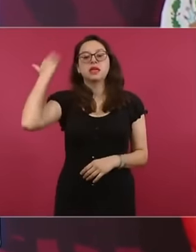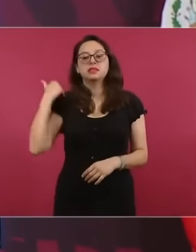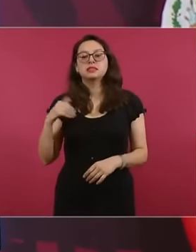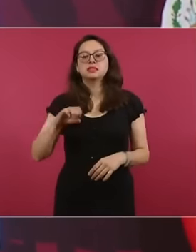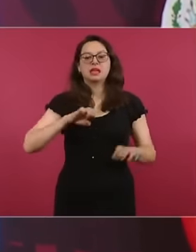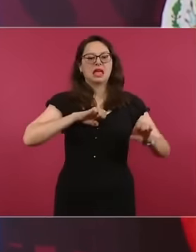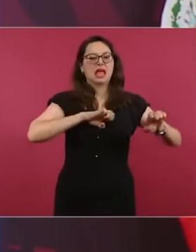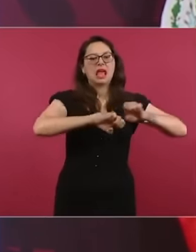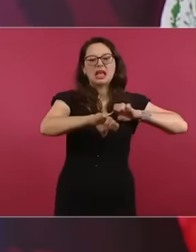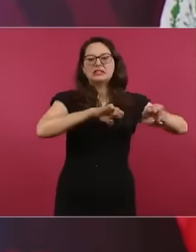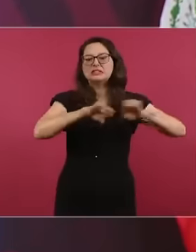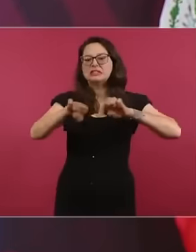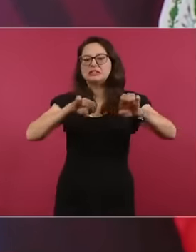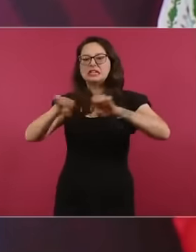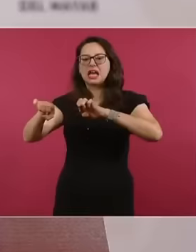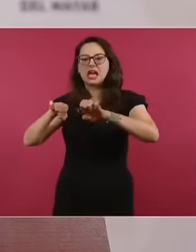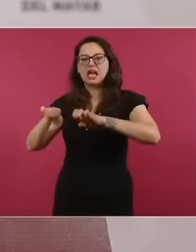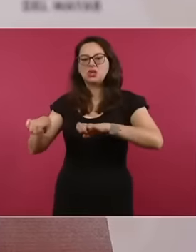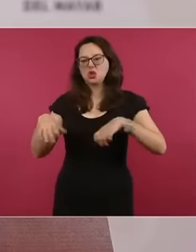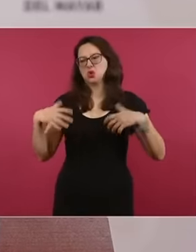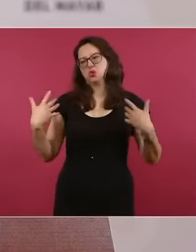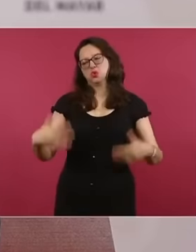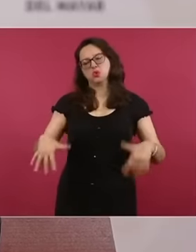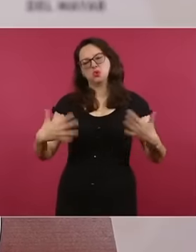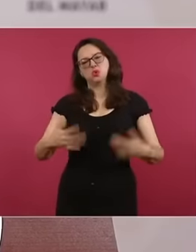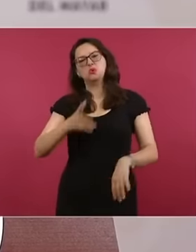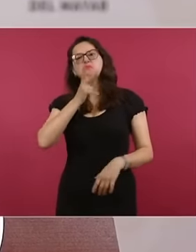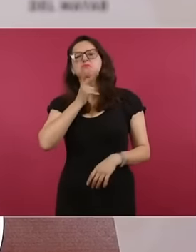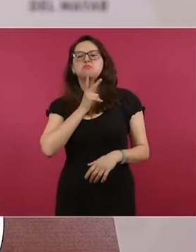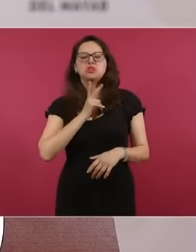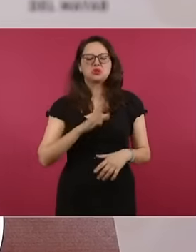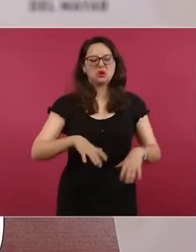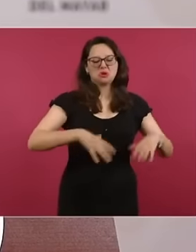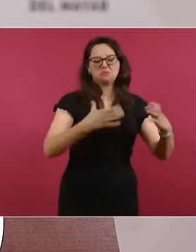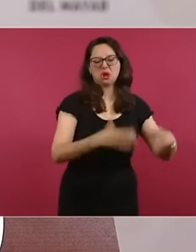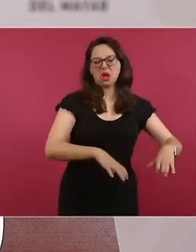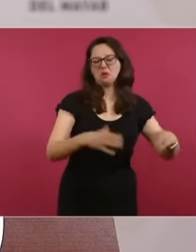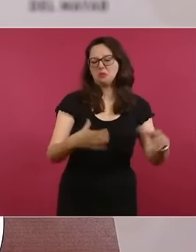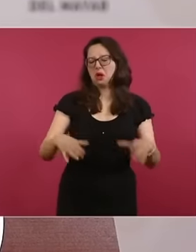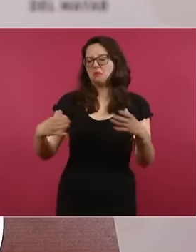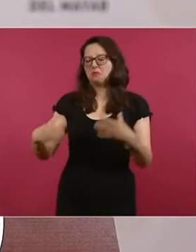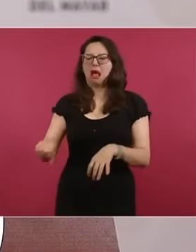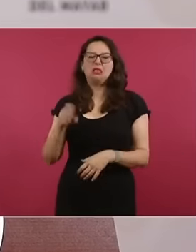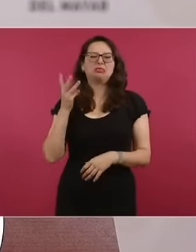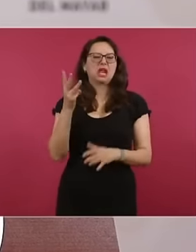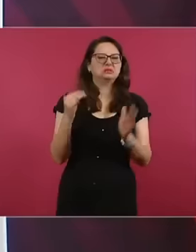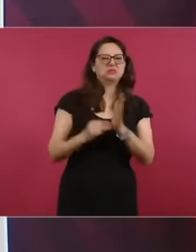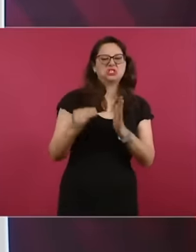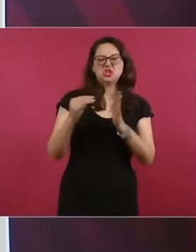esa reforma energética 3 millones de barriles diarios.